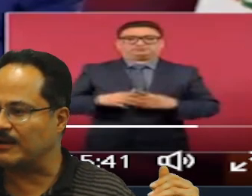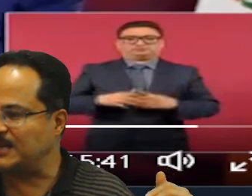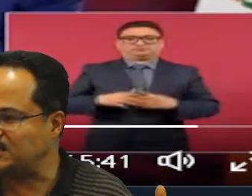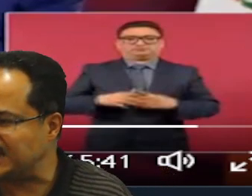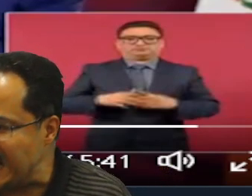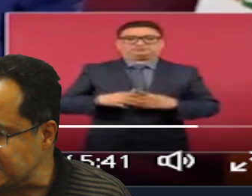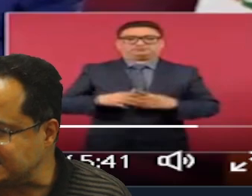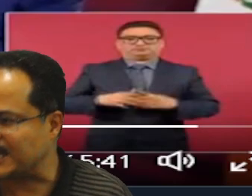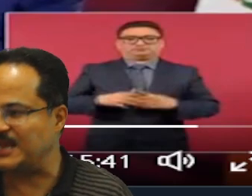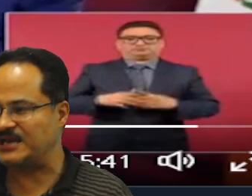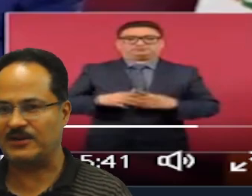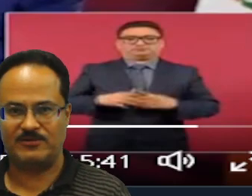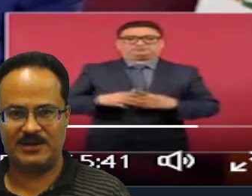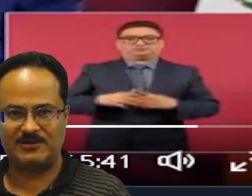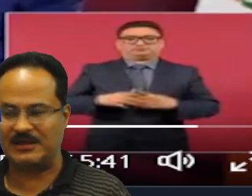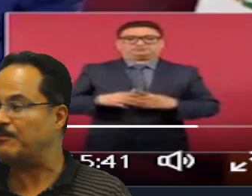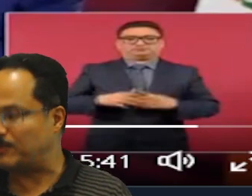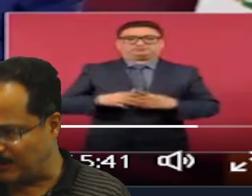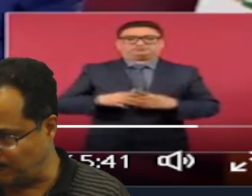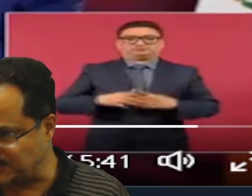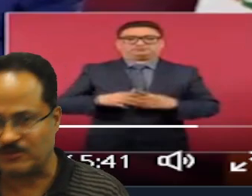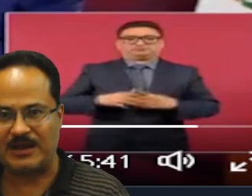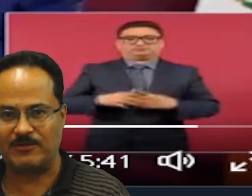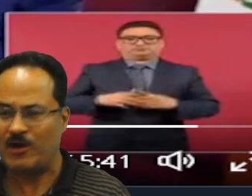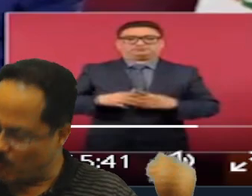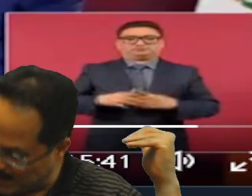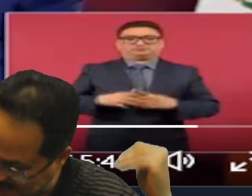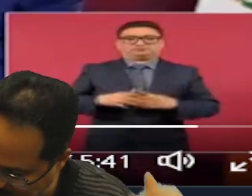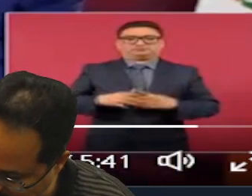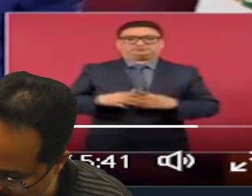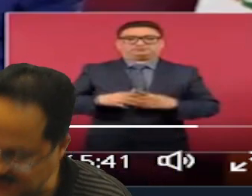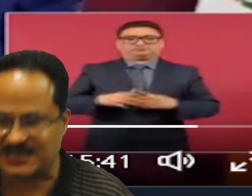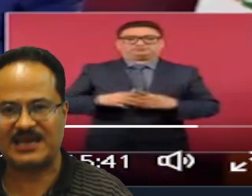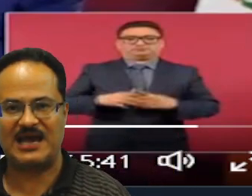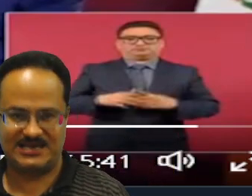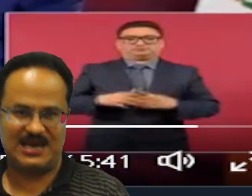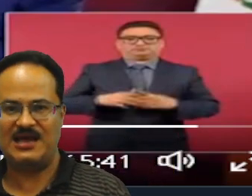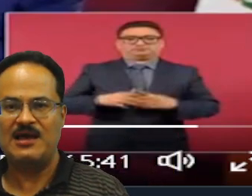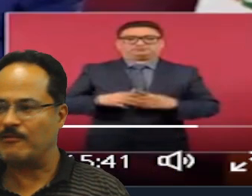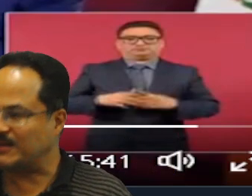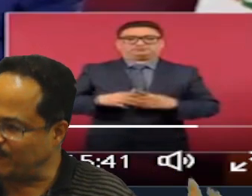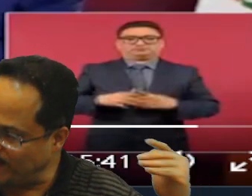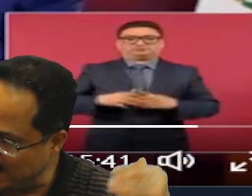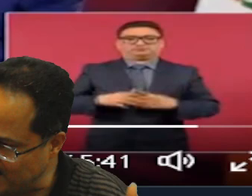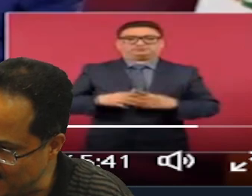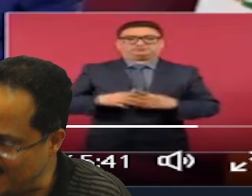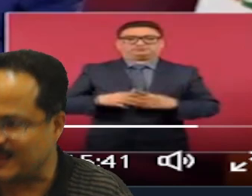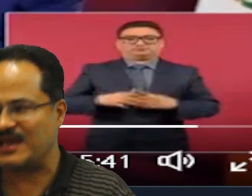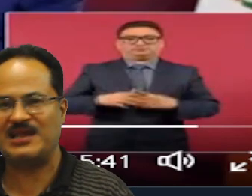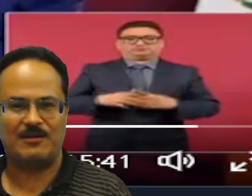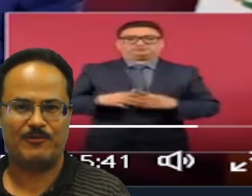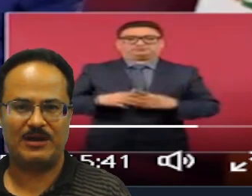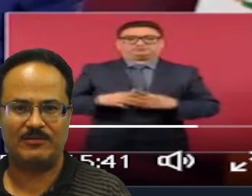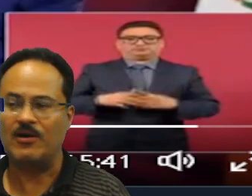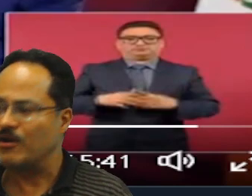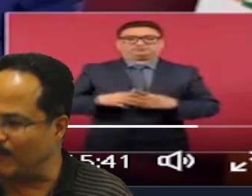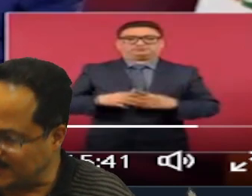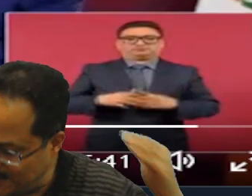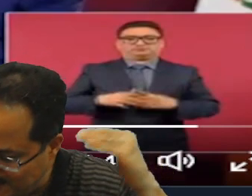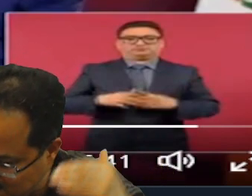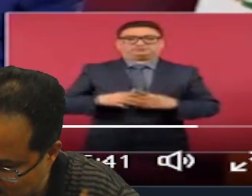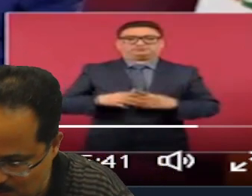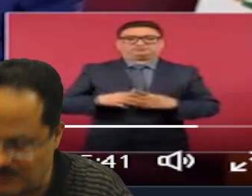cualquier tranza que haya en el gobierno de López Obrador cualquier tranza que haya cualquier fregadera que hay al pueblo